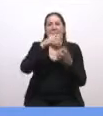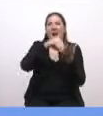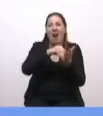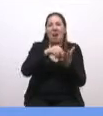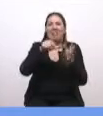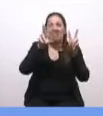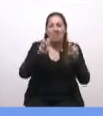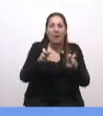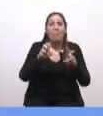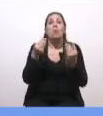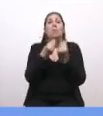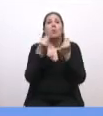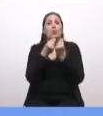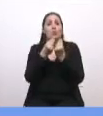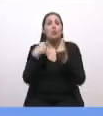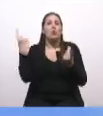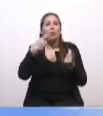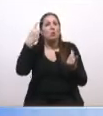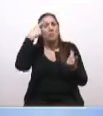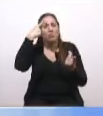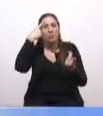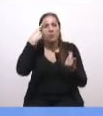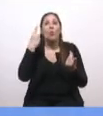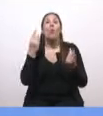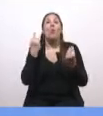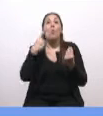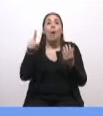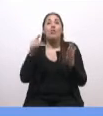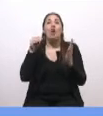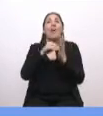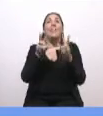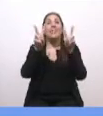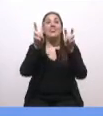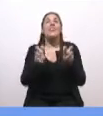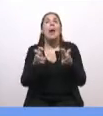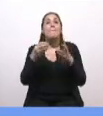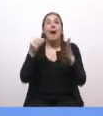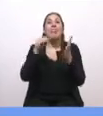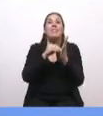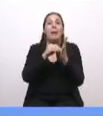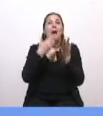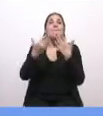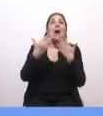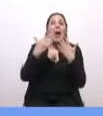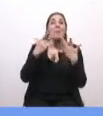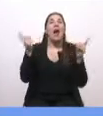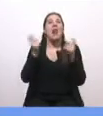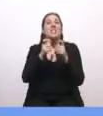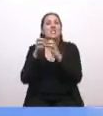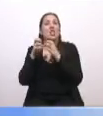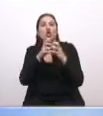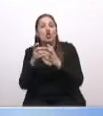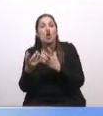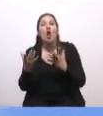es la pregunta que todos nos hacemos cuando ponemos temas a tratar en sesión o en nuestras comisiones decir bueno esta